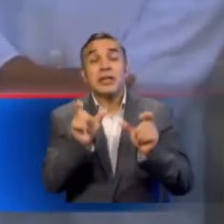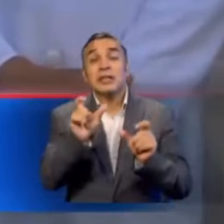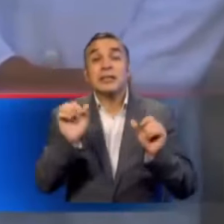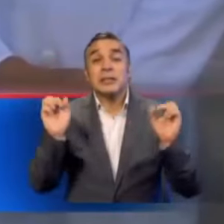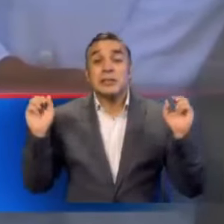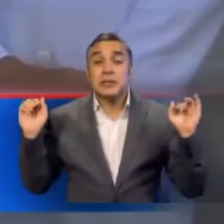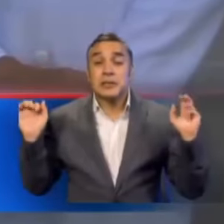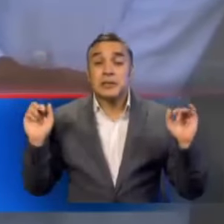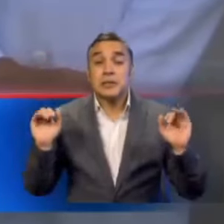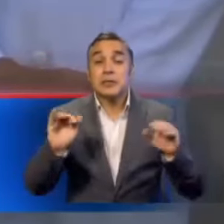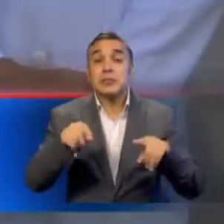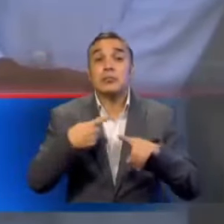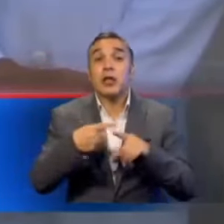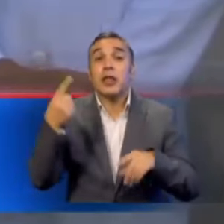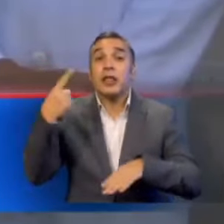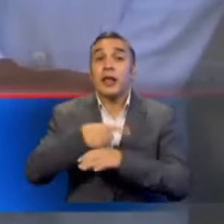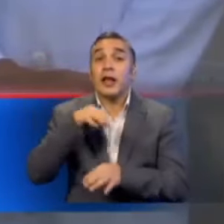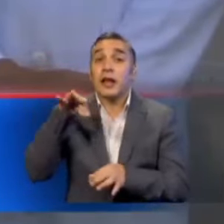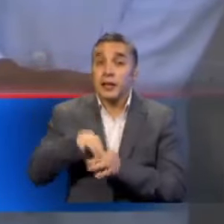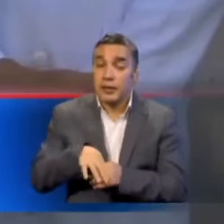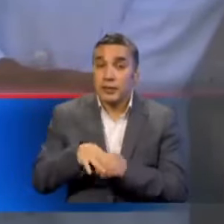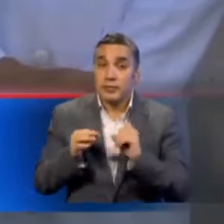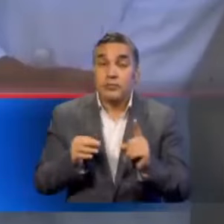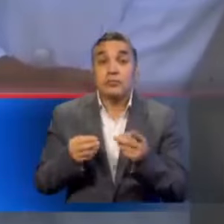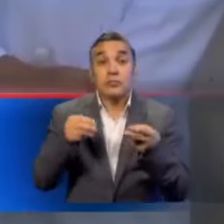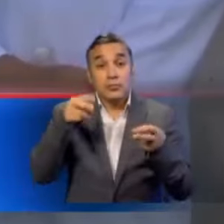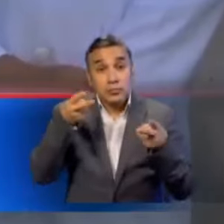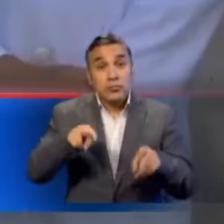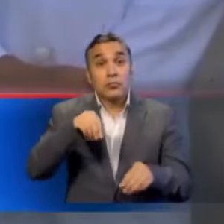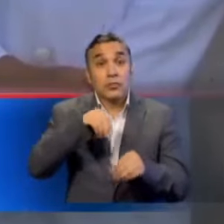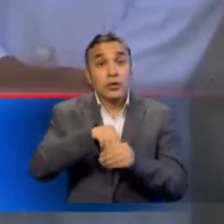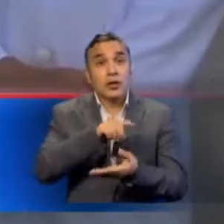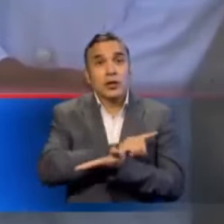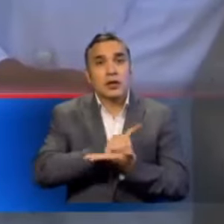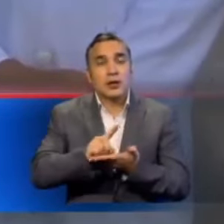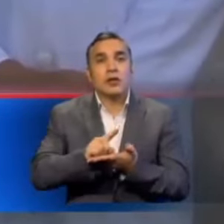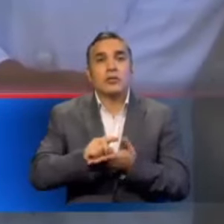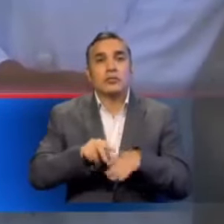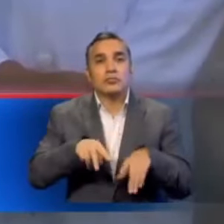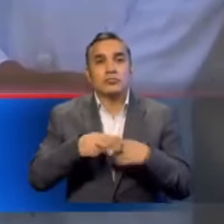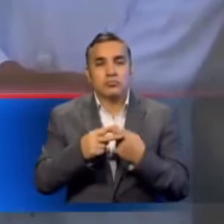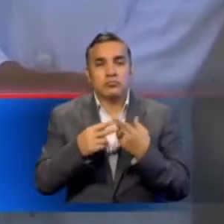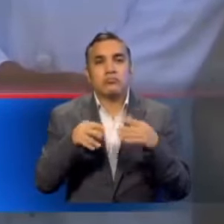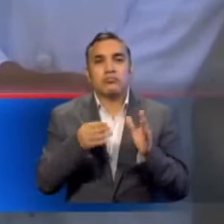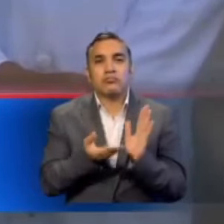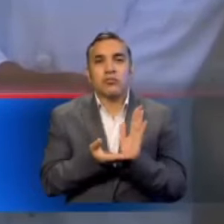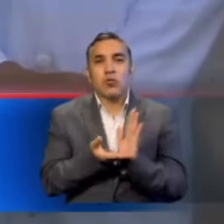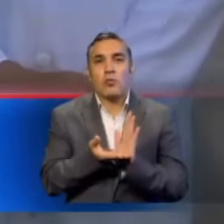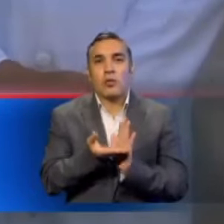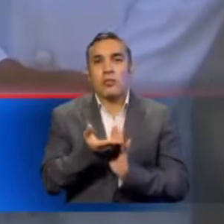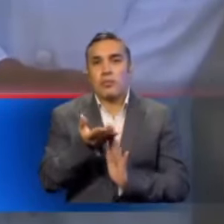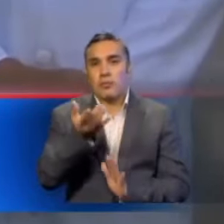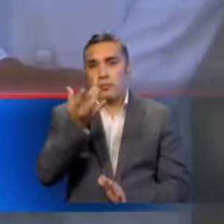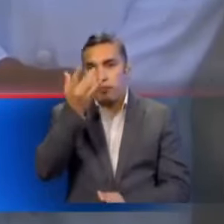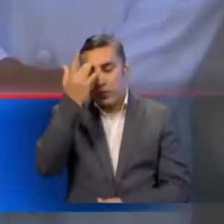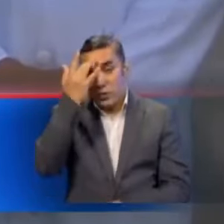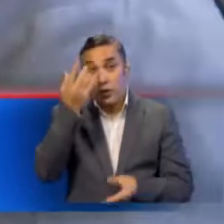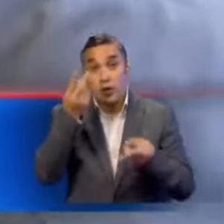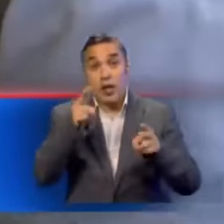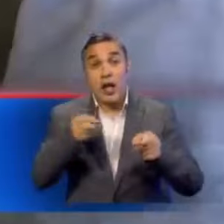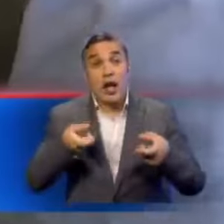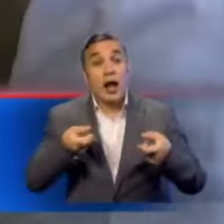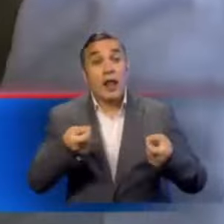que hubo durante el día de las elecciones. Y esta semana pues ya vamos a comenzar a ver el impacto de la gran movilización humana del